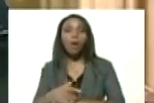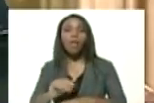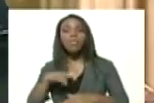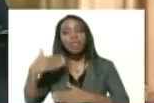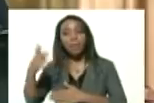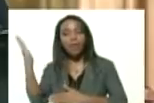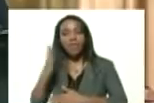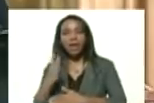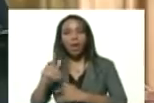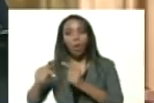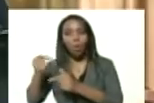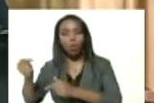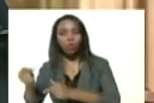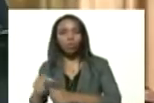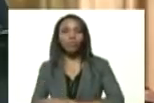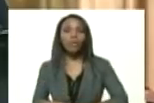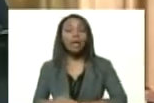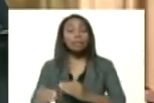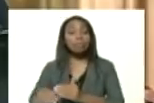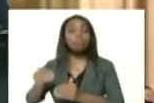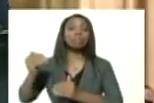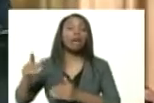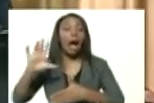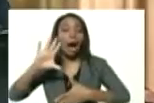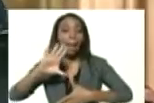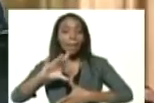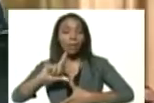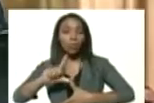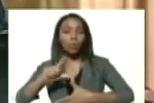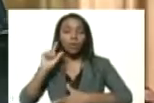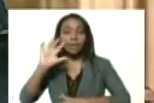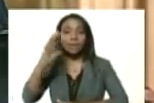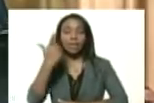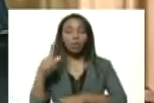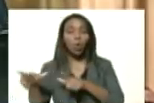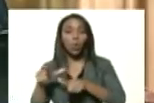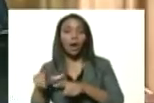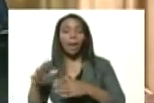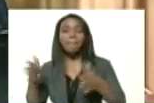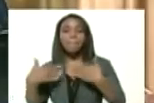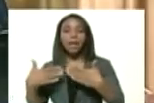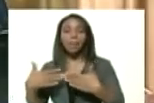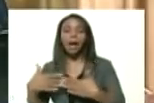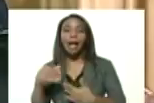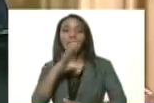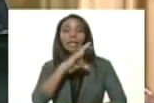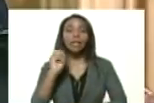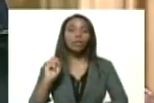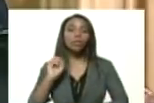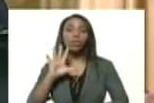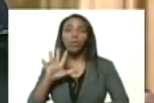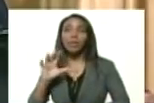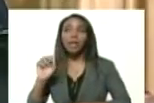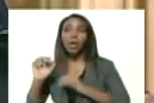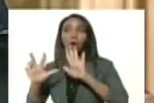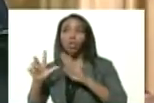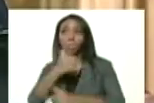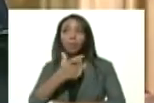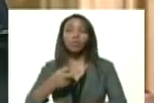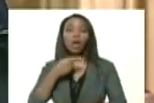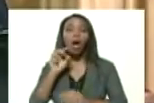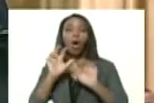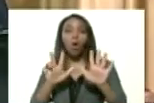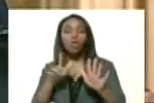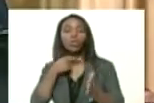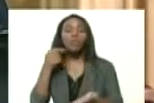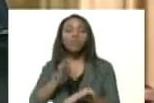ven ya después por américa latina en quinto lugar panamá 558 casos 8 fallecidos